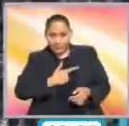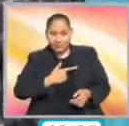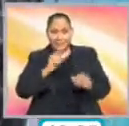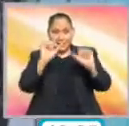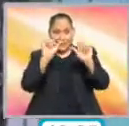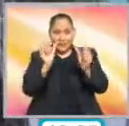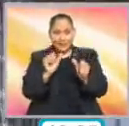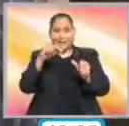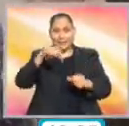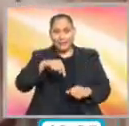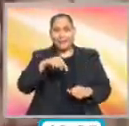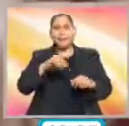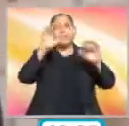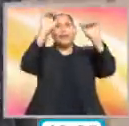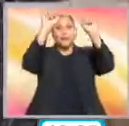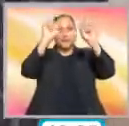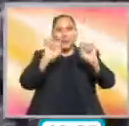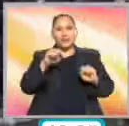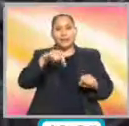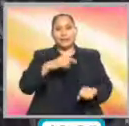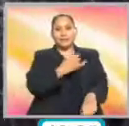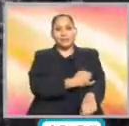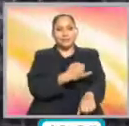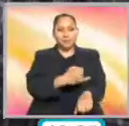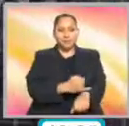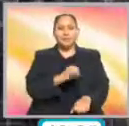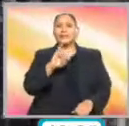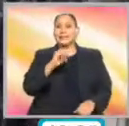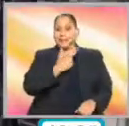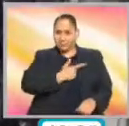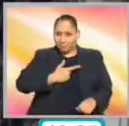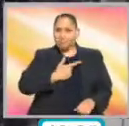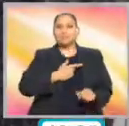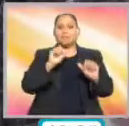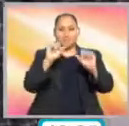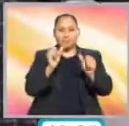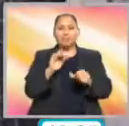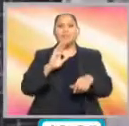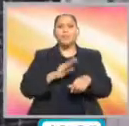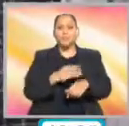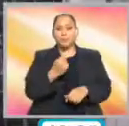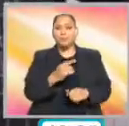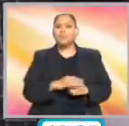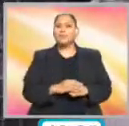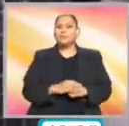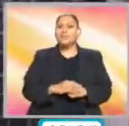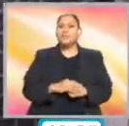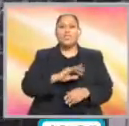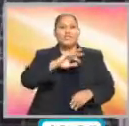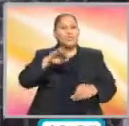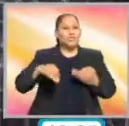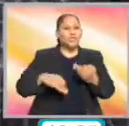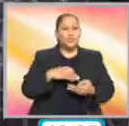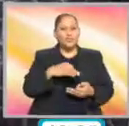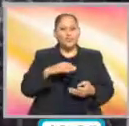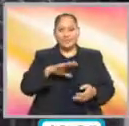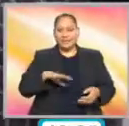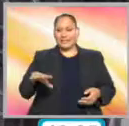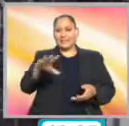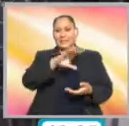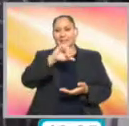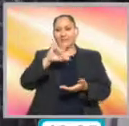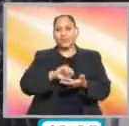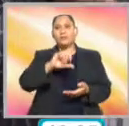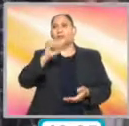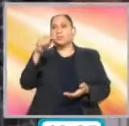el arte en las cortinas aquí en Iztapalapa? No, sí me gusta el arte. Porque como que todo está en el centro, en otros